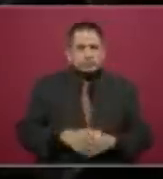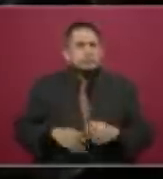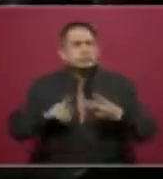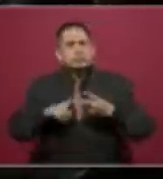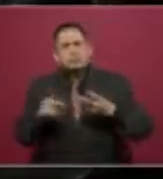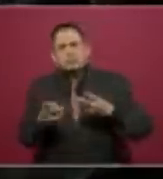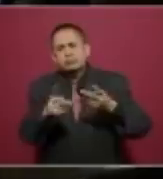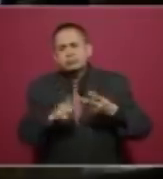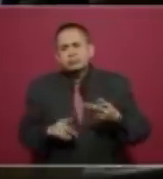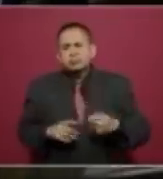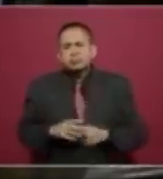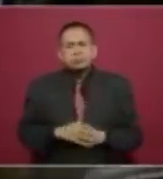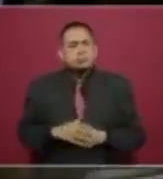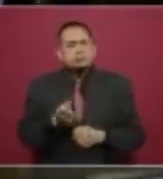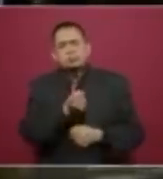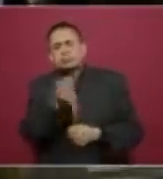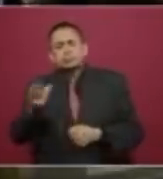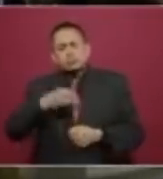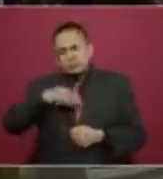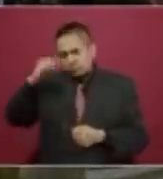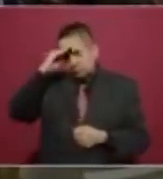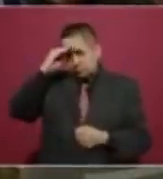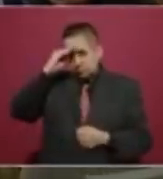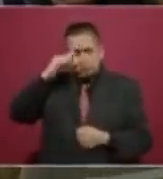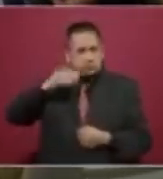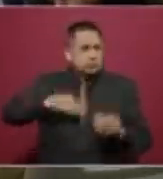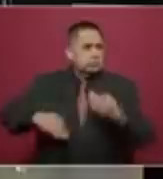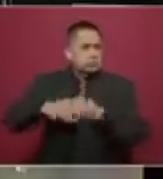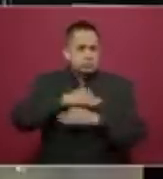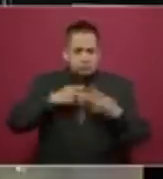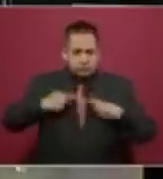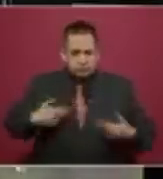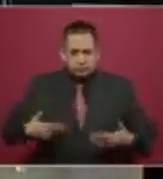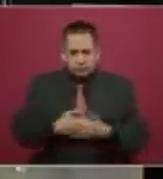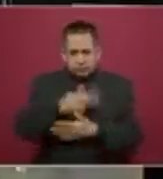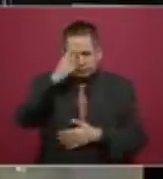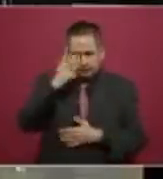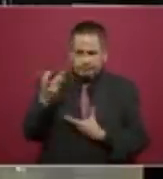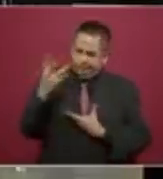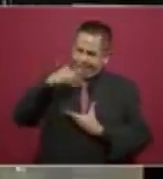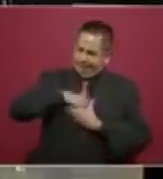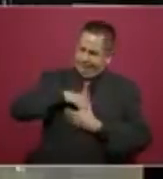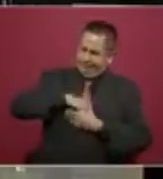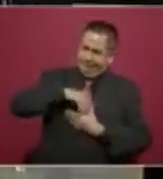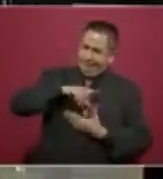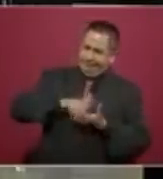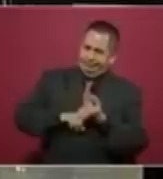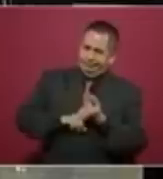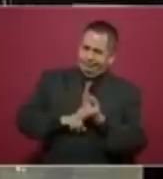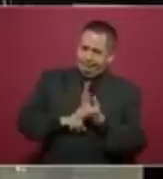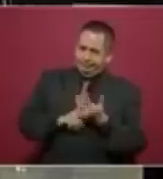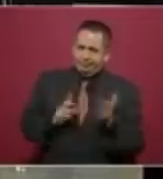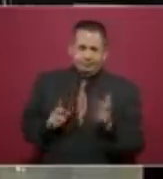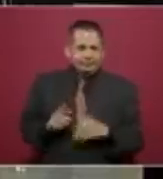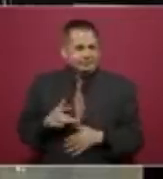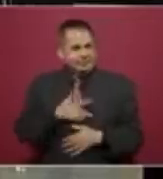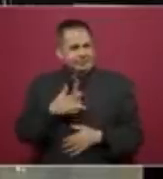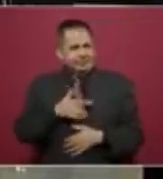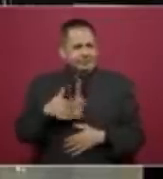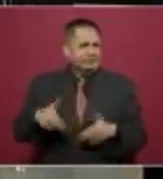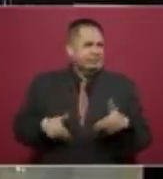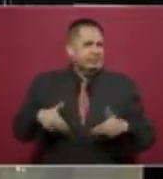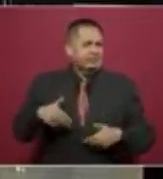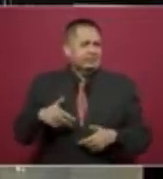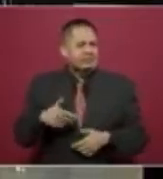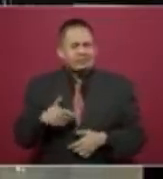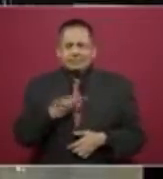es, hay quienes piensan que todos los mexicanos como nación tenemos en el inconsciente colectivo una herida abierta debido a nuestro doloroso